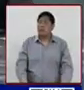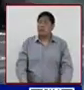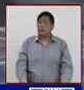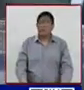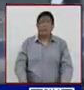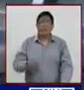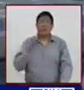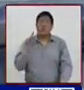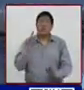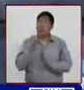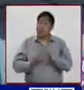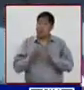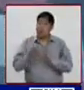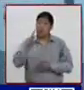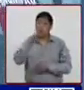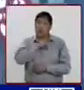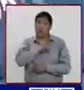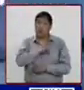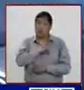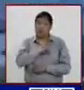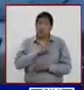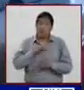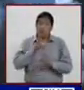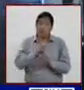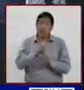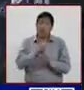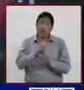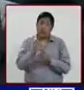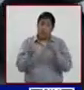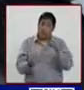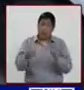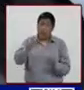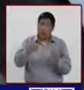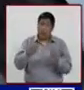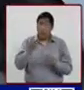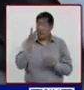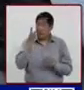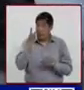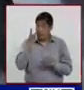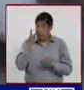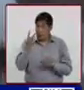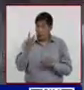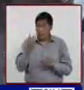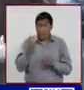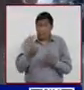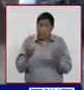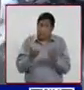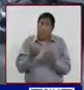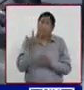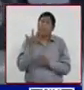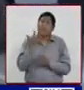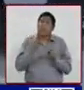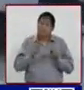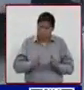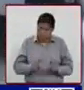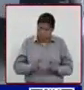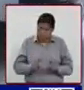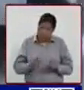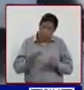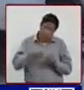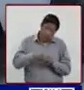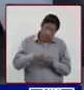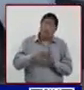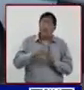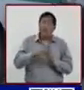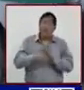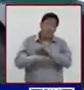En menos de dos horas la policía boliviana logró dar con el vehículo, el que se observa en las imágenes donde cinco personas al menos abordan